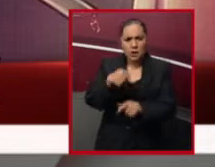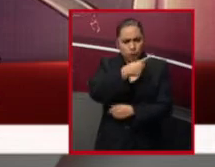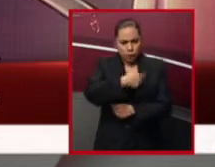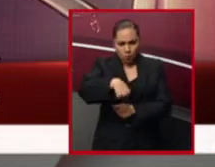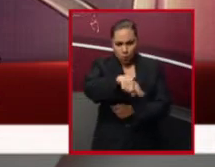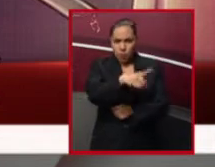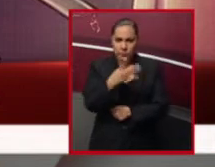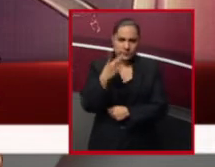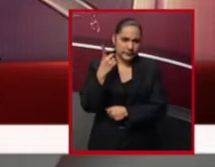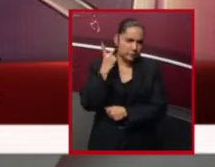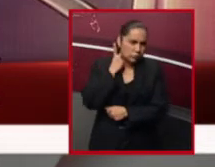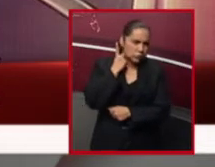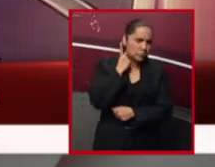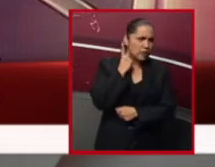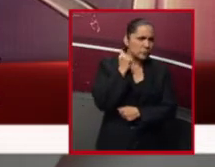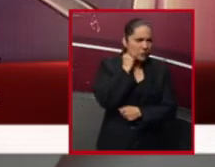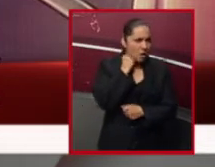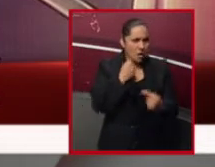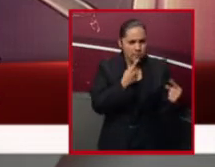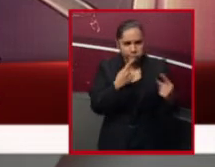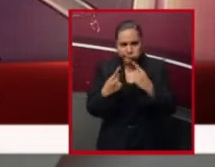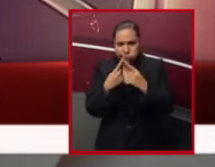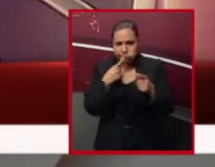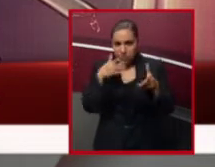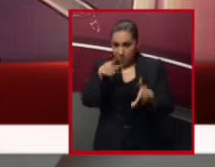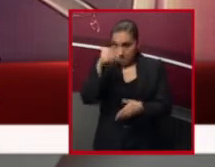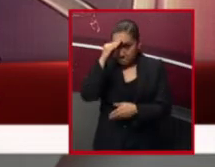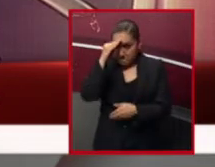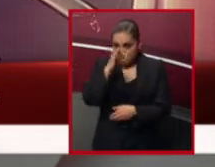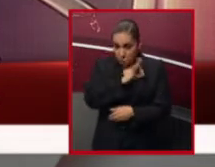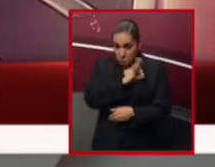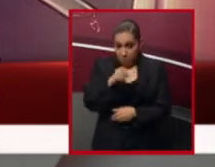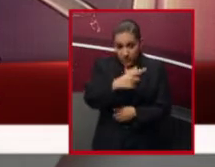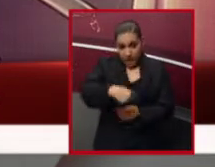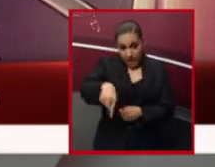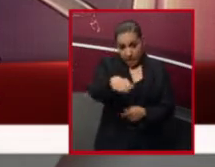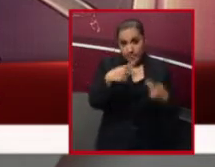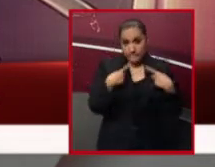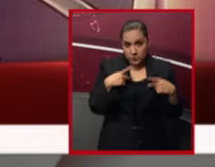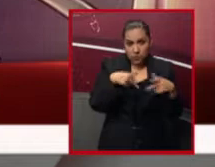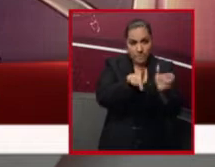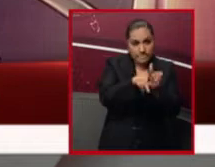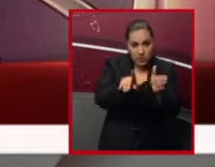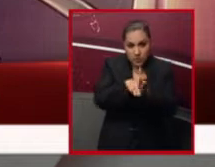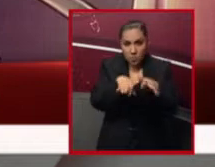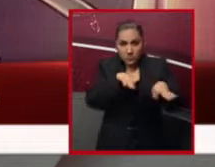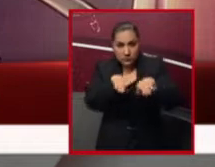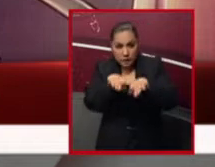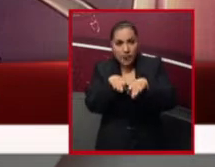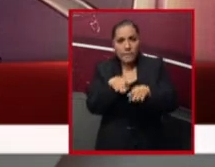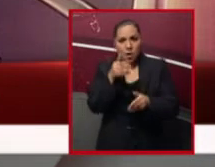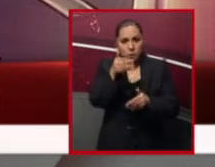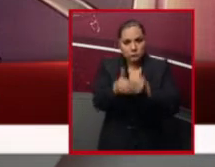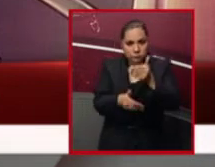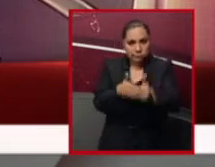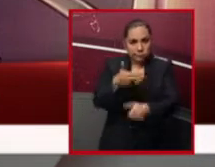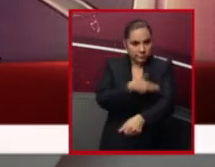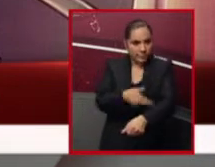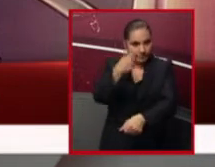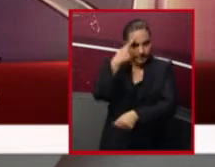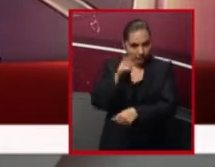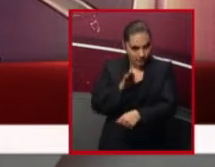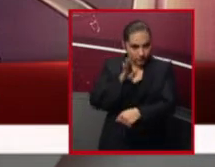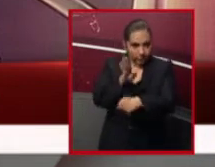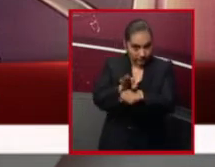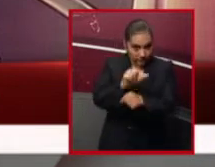esta legislatura se pueda concretar esta defensa de los periodistas con esta fiscalía y garantizar los derechos laborales de los periodistas?